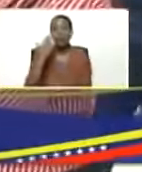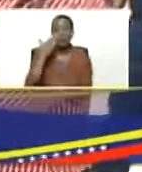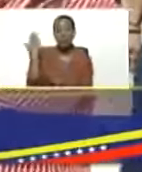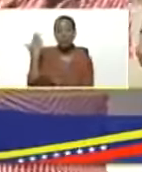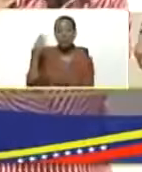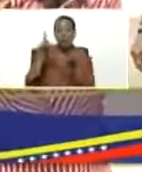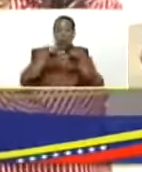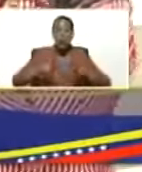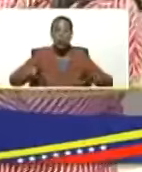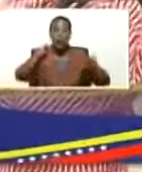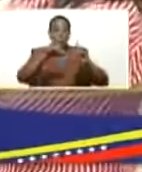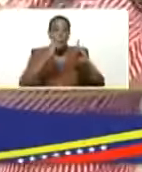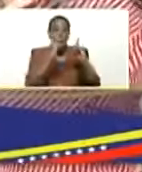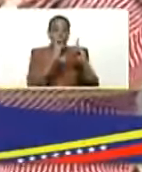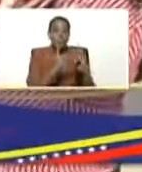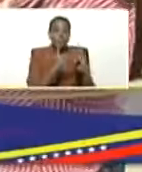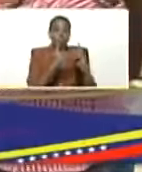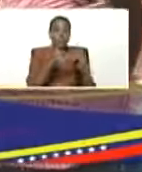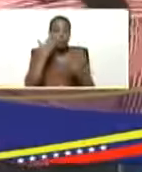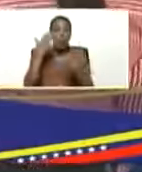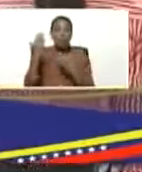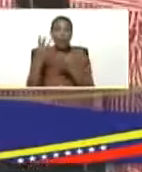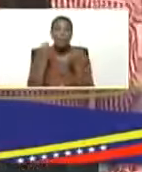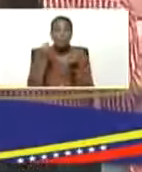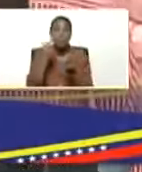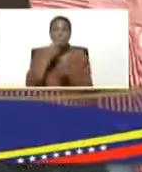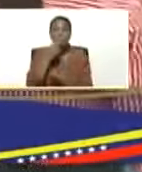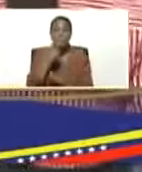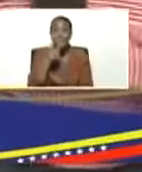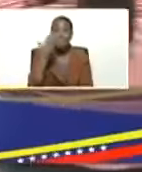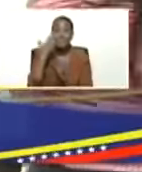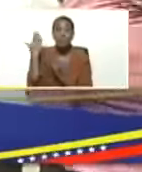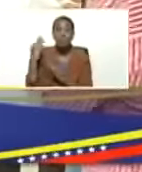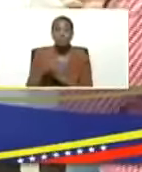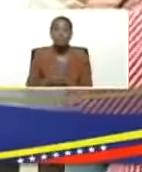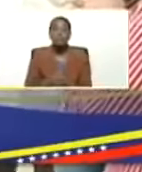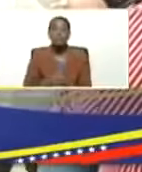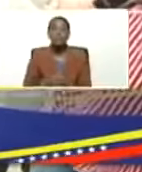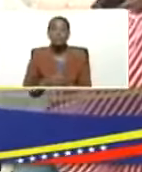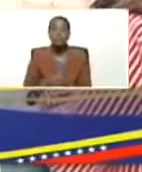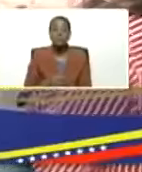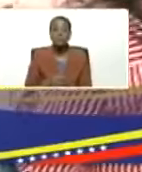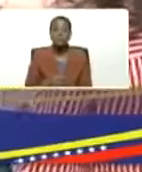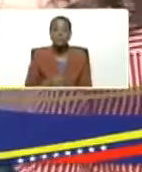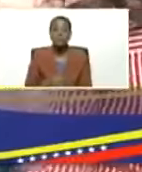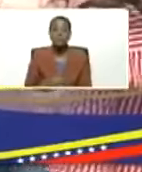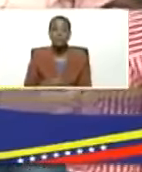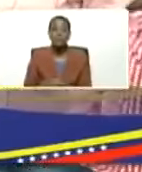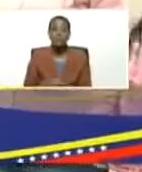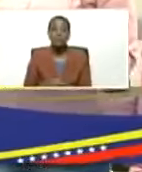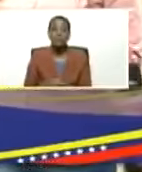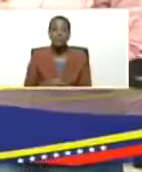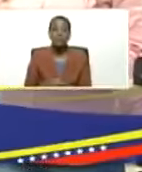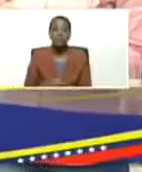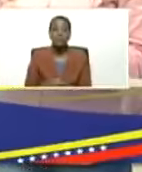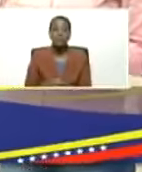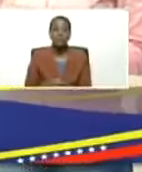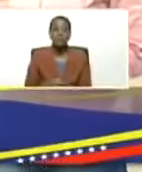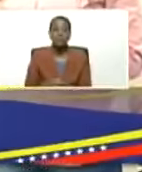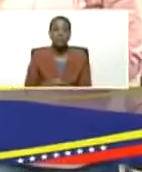varias habitaciones de belleza, de calidad, de verdad, una... Iba a contar con algo que